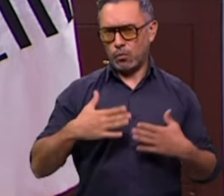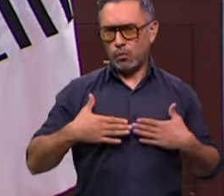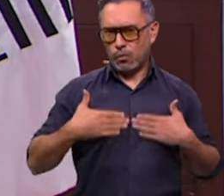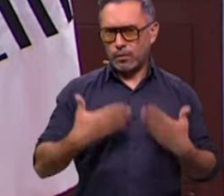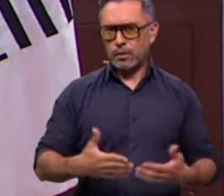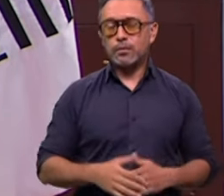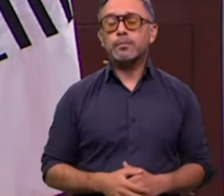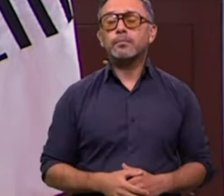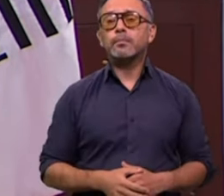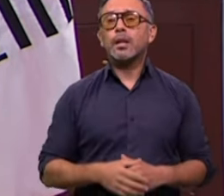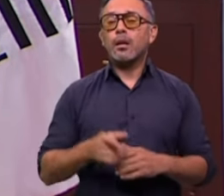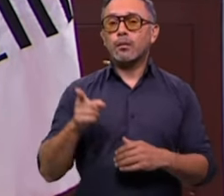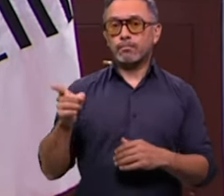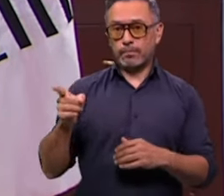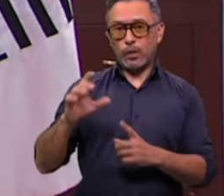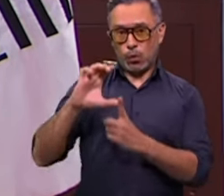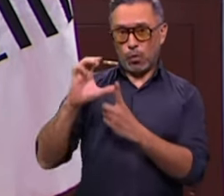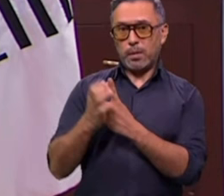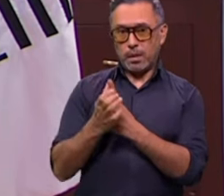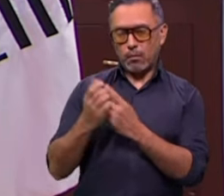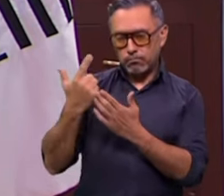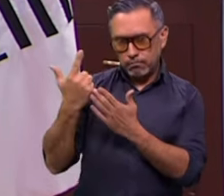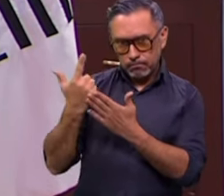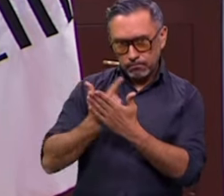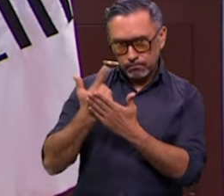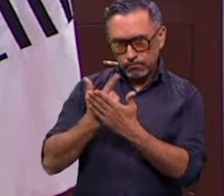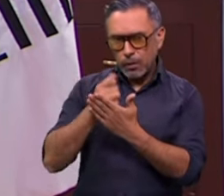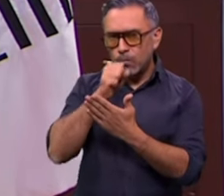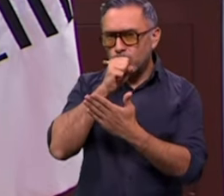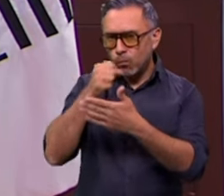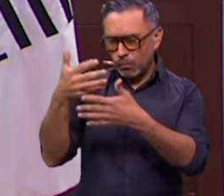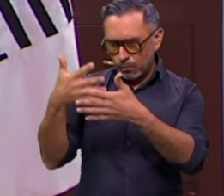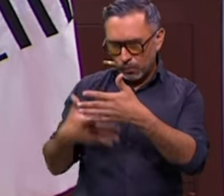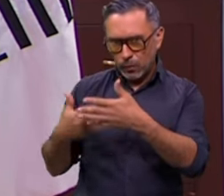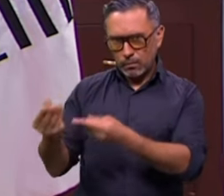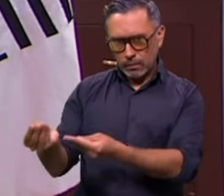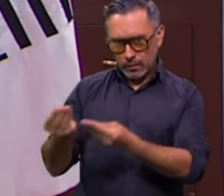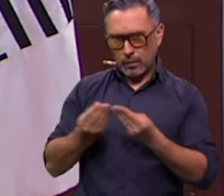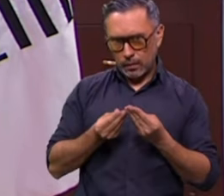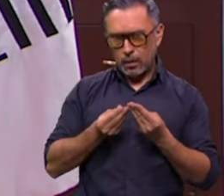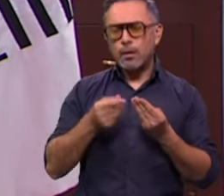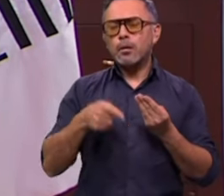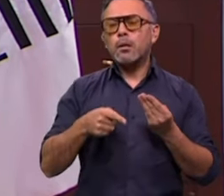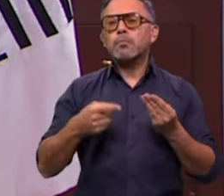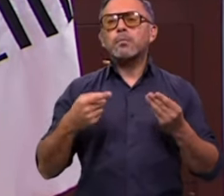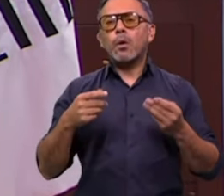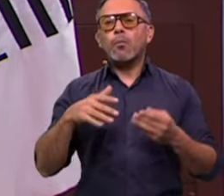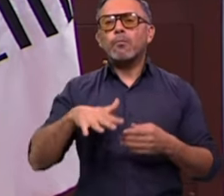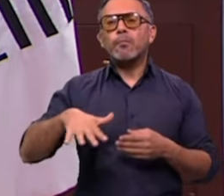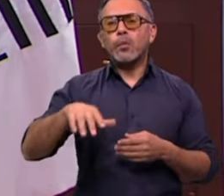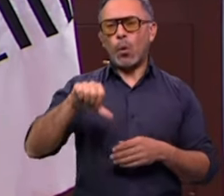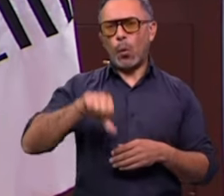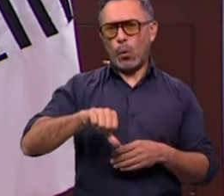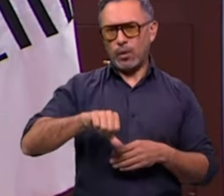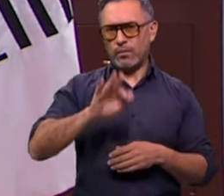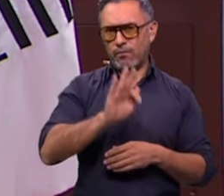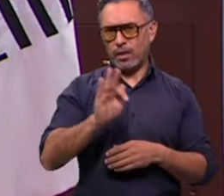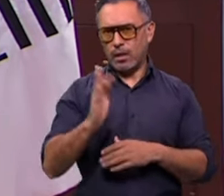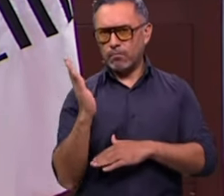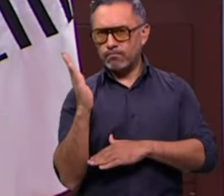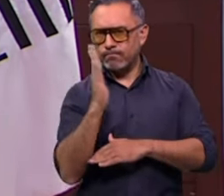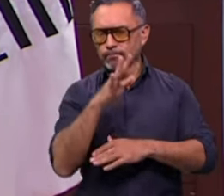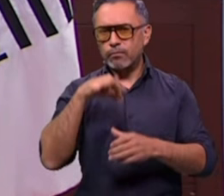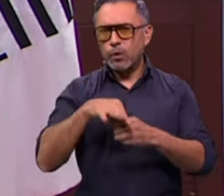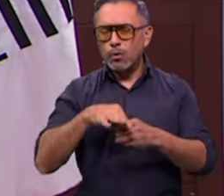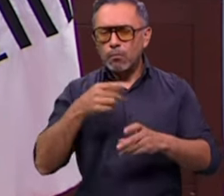acuerdo con los datos que me ha entregado este comité, el porcentaje de participación ciudadana en esta jornada electoral se